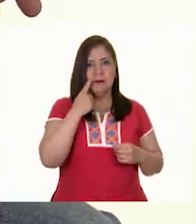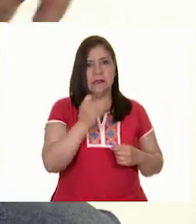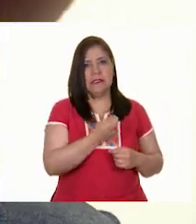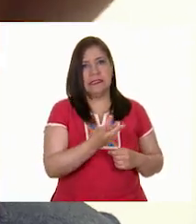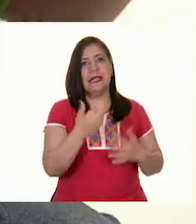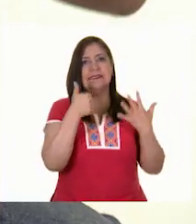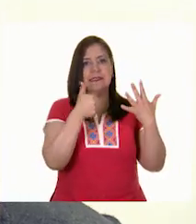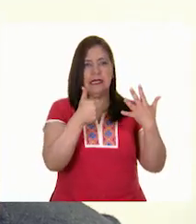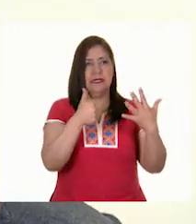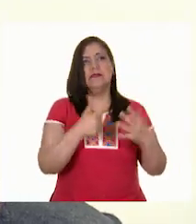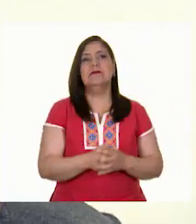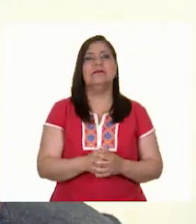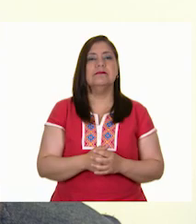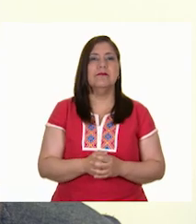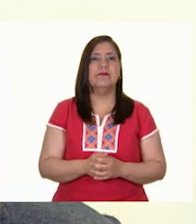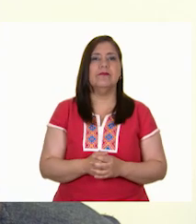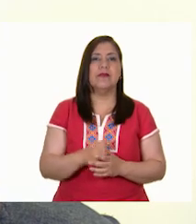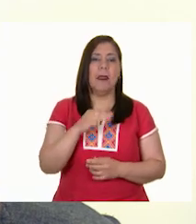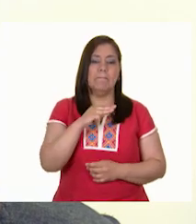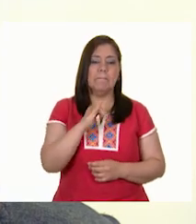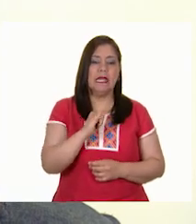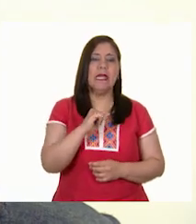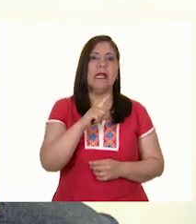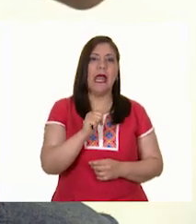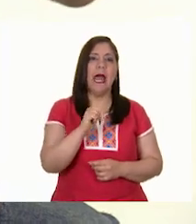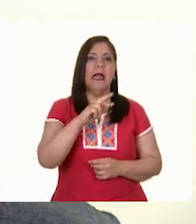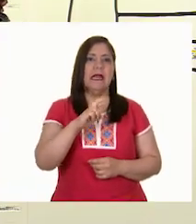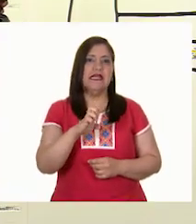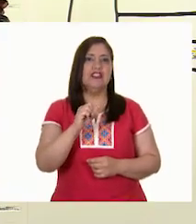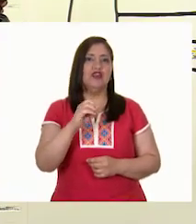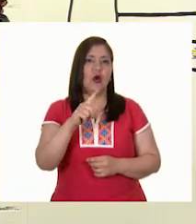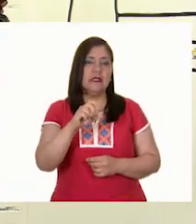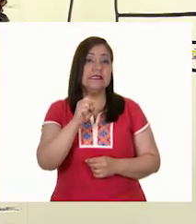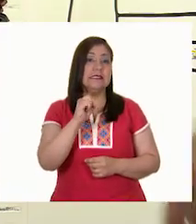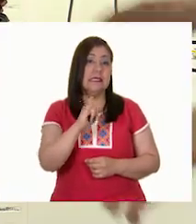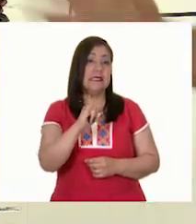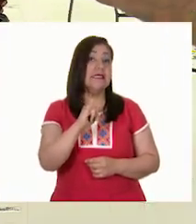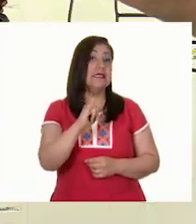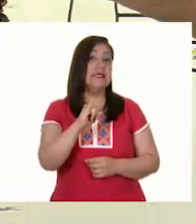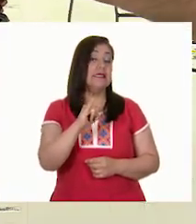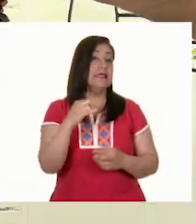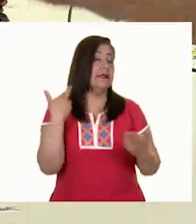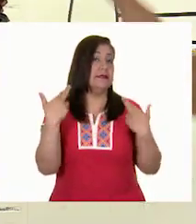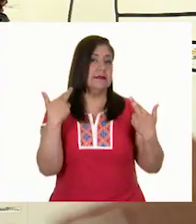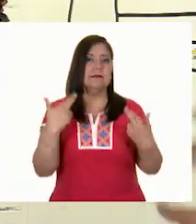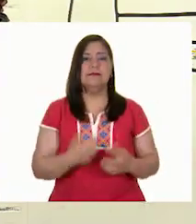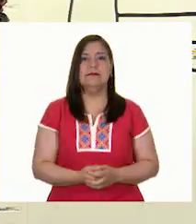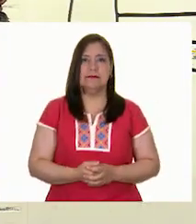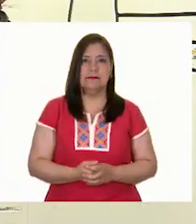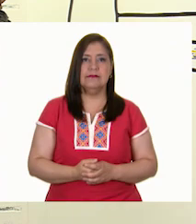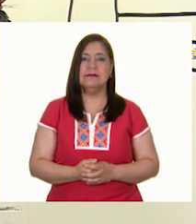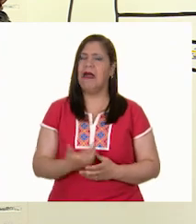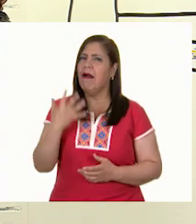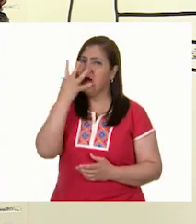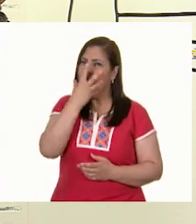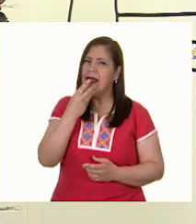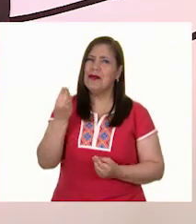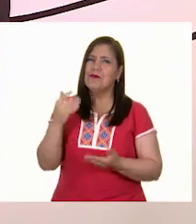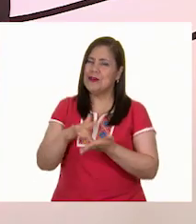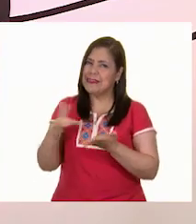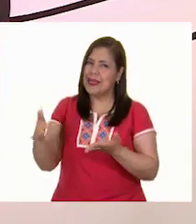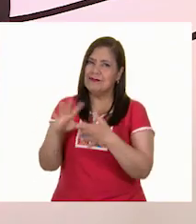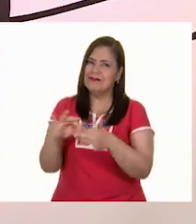1, 2, 3, 4, 5, 6. Mi, la, re, sol, si, mi. ¡Qué bonito! Muchísimas